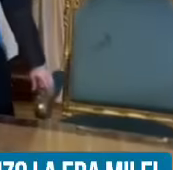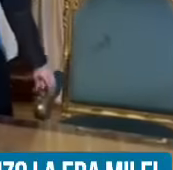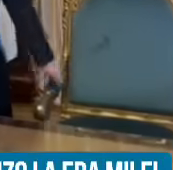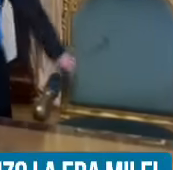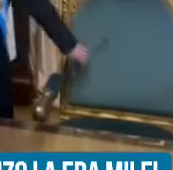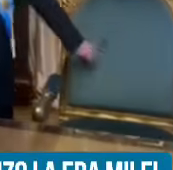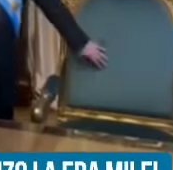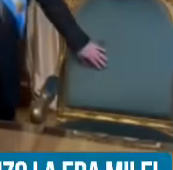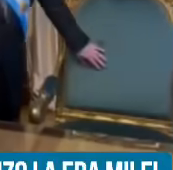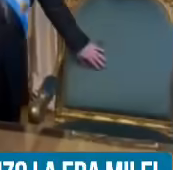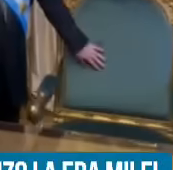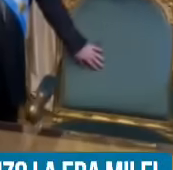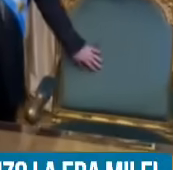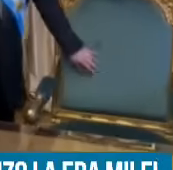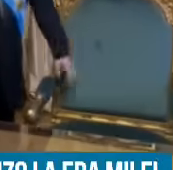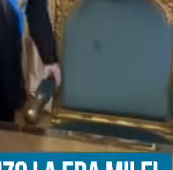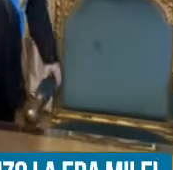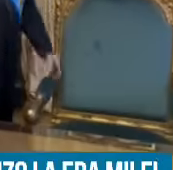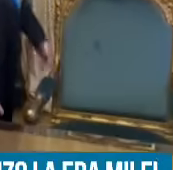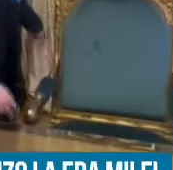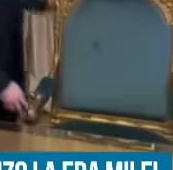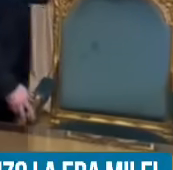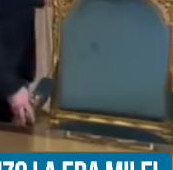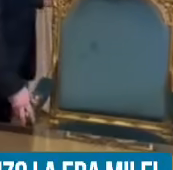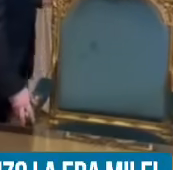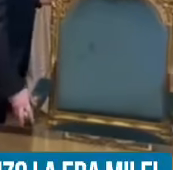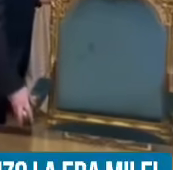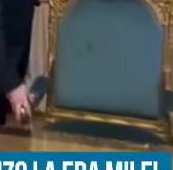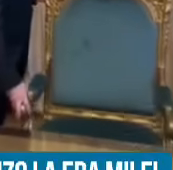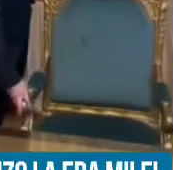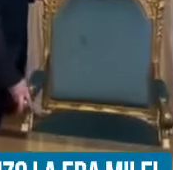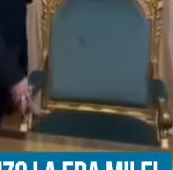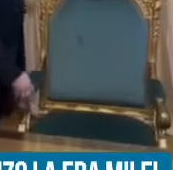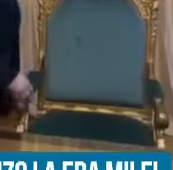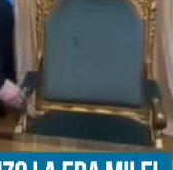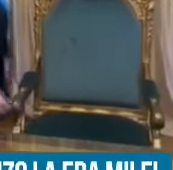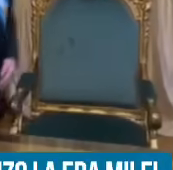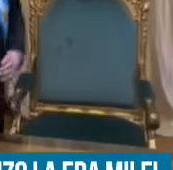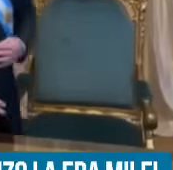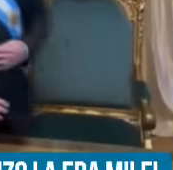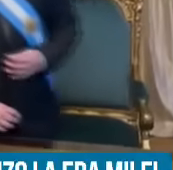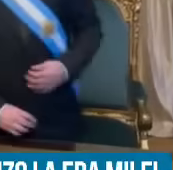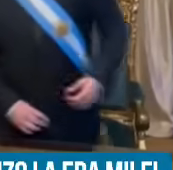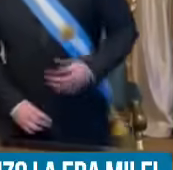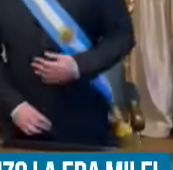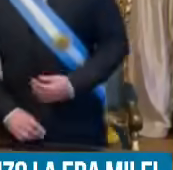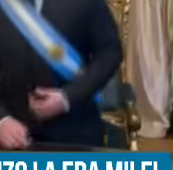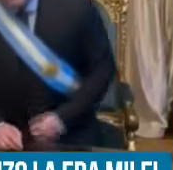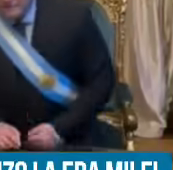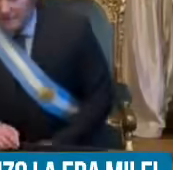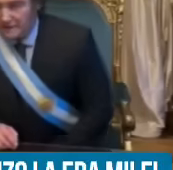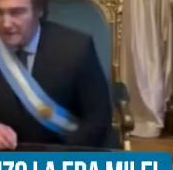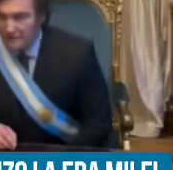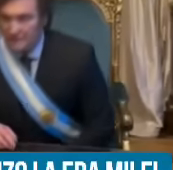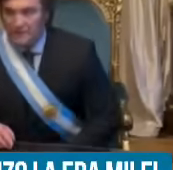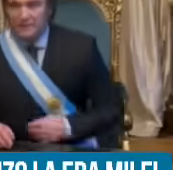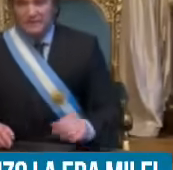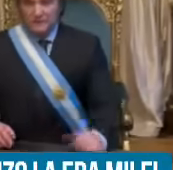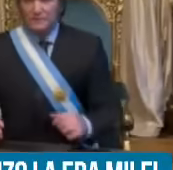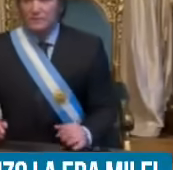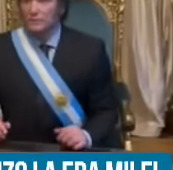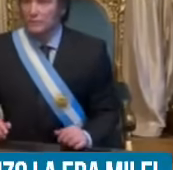único que tiene una larga data en la política. Novoa es un empresario que también es un outsider. Todos los que vinieron a Argentina, el mismo Jair